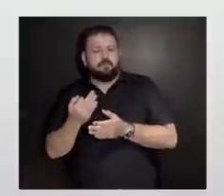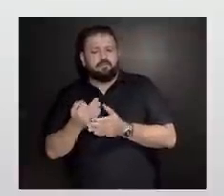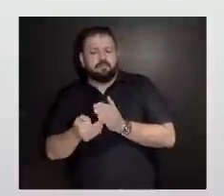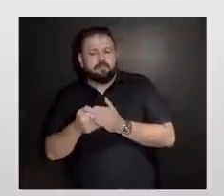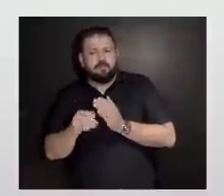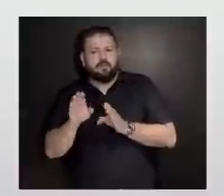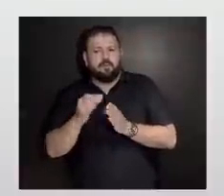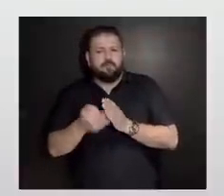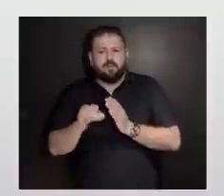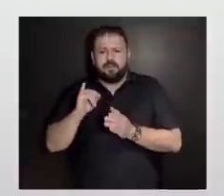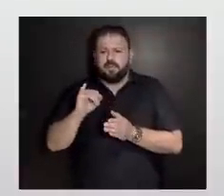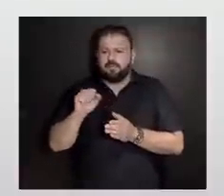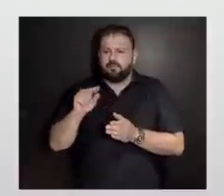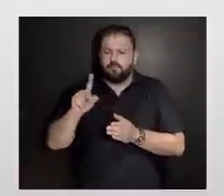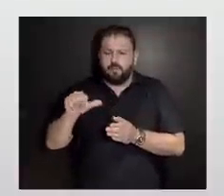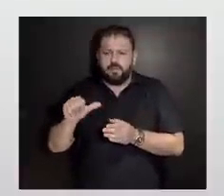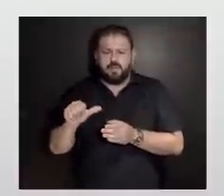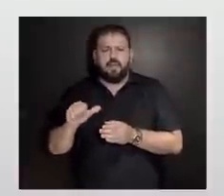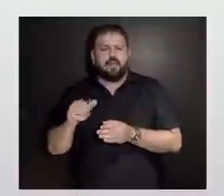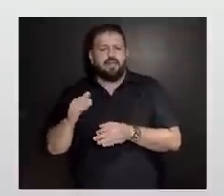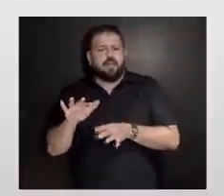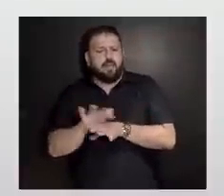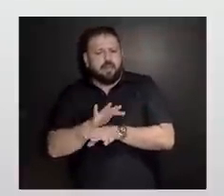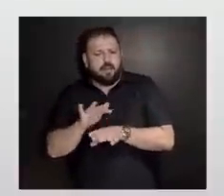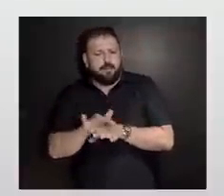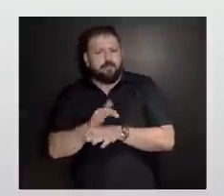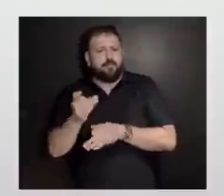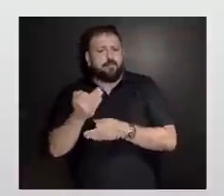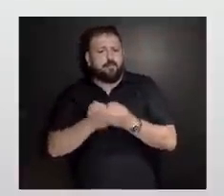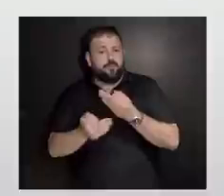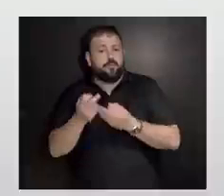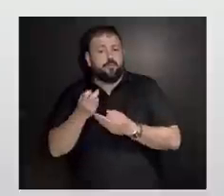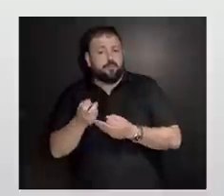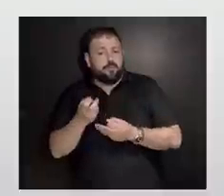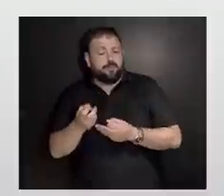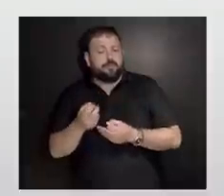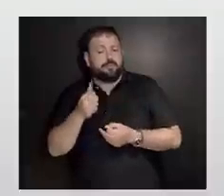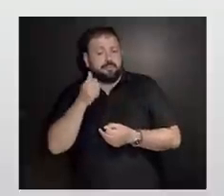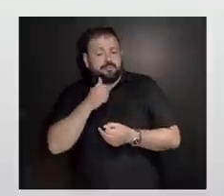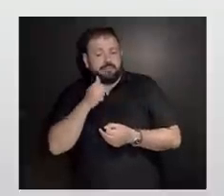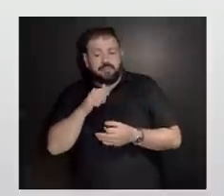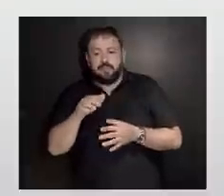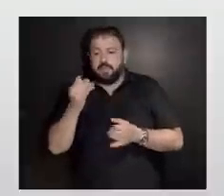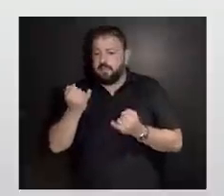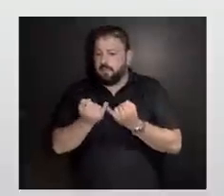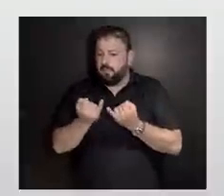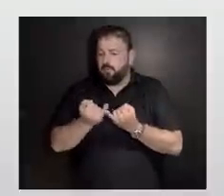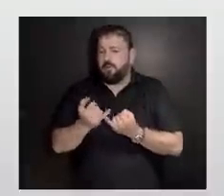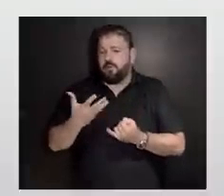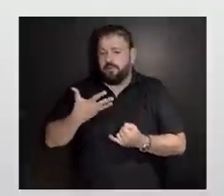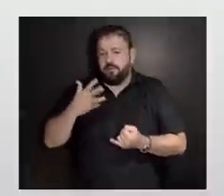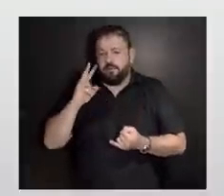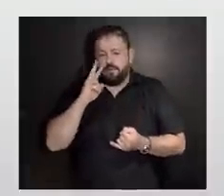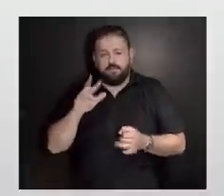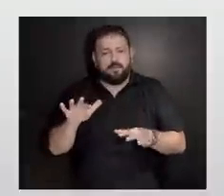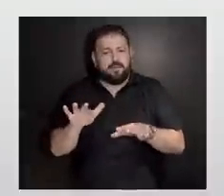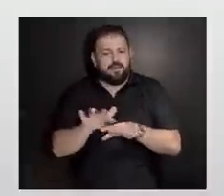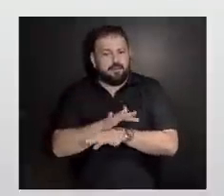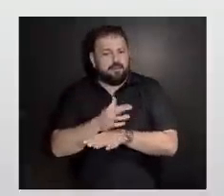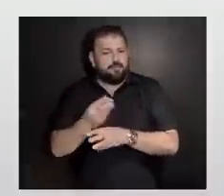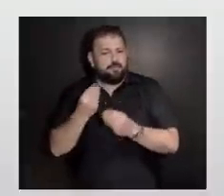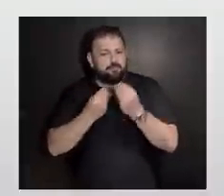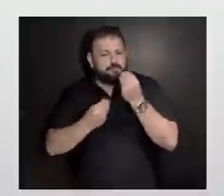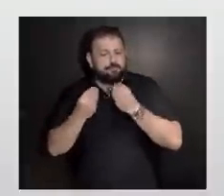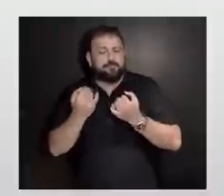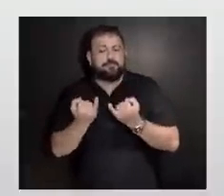empieza a haber como cambios metabólicos, entonces va a influir mucho también el tipo de alimentación y el peso que